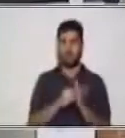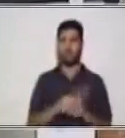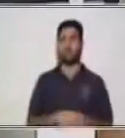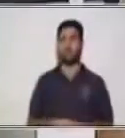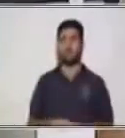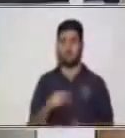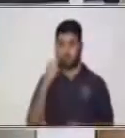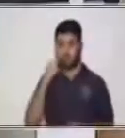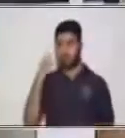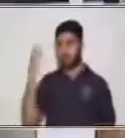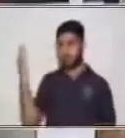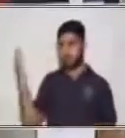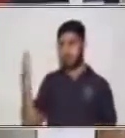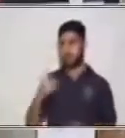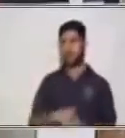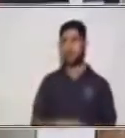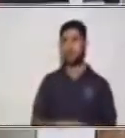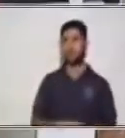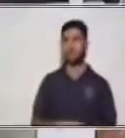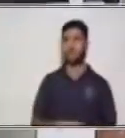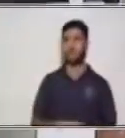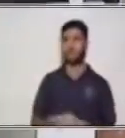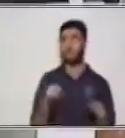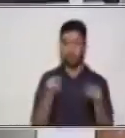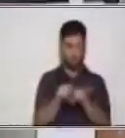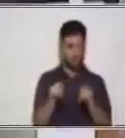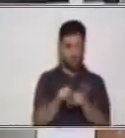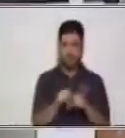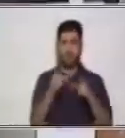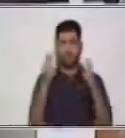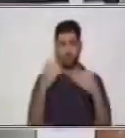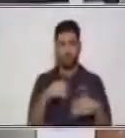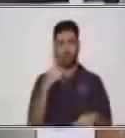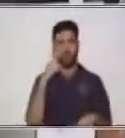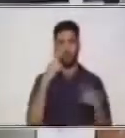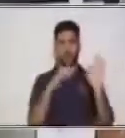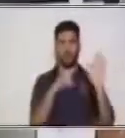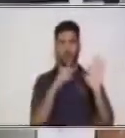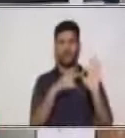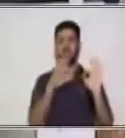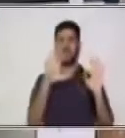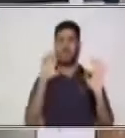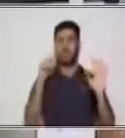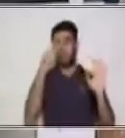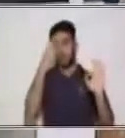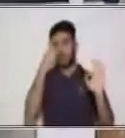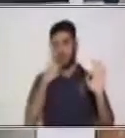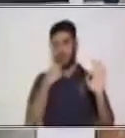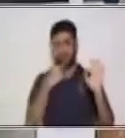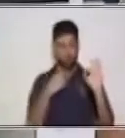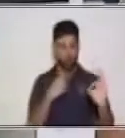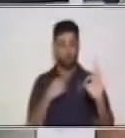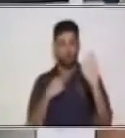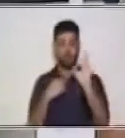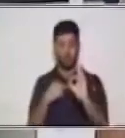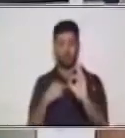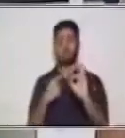Acá está, miren, un quetzal. Si yo tengo dos monedas de 50 centavos, ¿cuánto